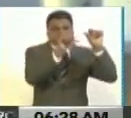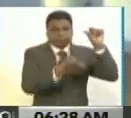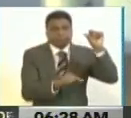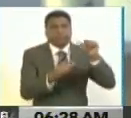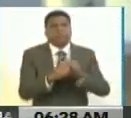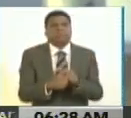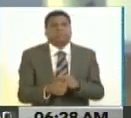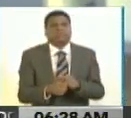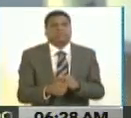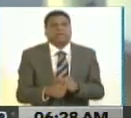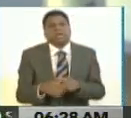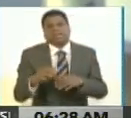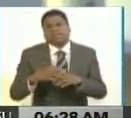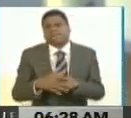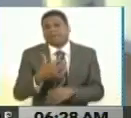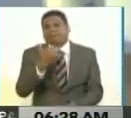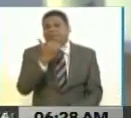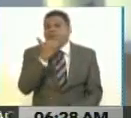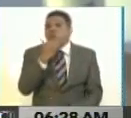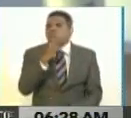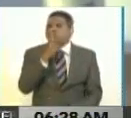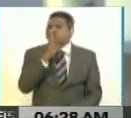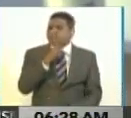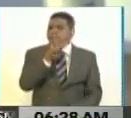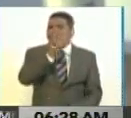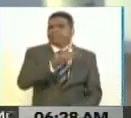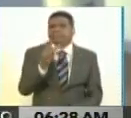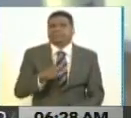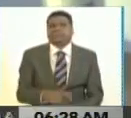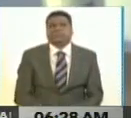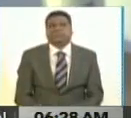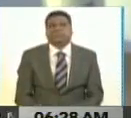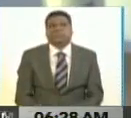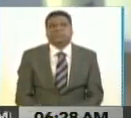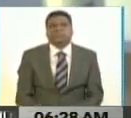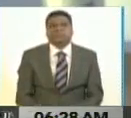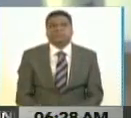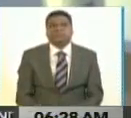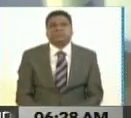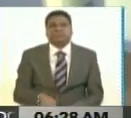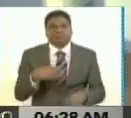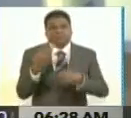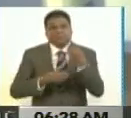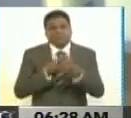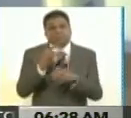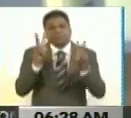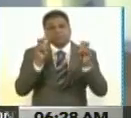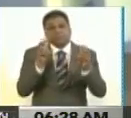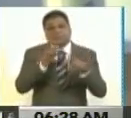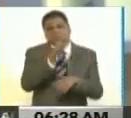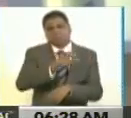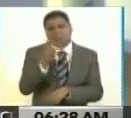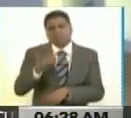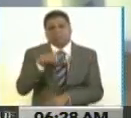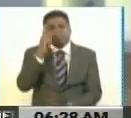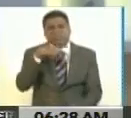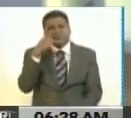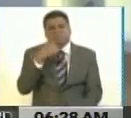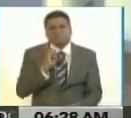a las personas de a pie, ¿no? Eso va porque al corazón de la integración. Eso va al corazón y a la creación de un nuevo sujeto político basado